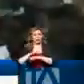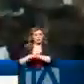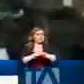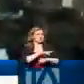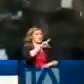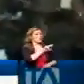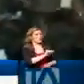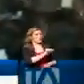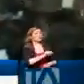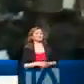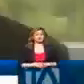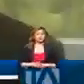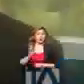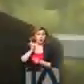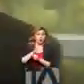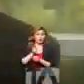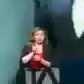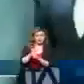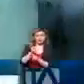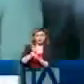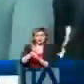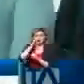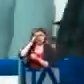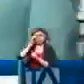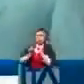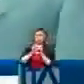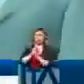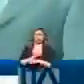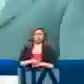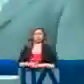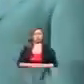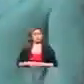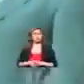negó su extradición, pese a que existía una alerta roja. Dayana Monroy, 24 horas.